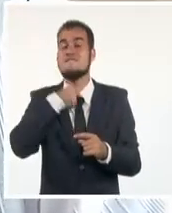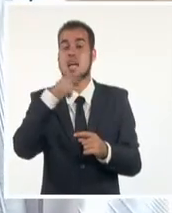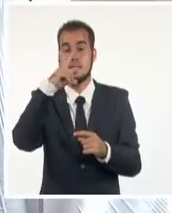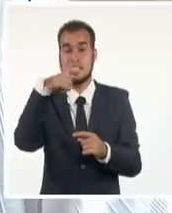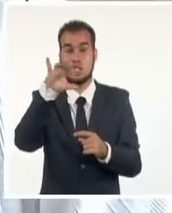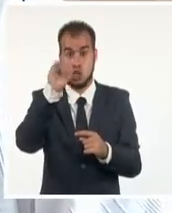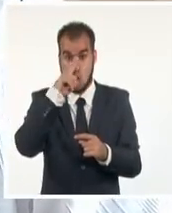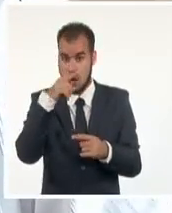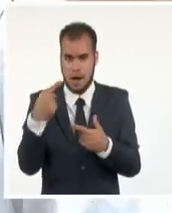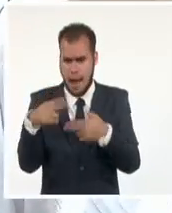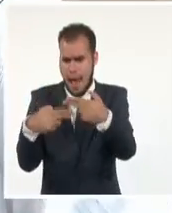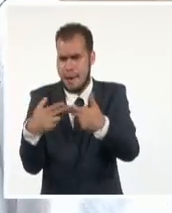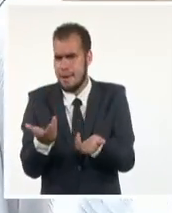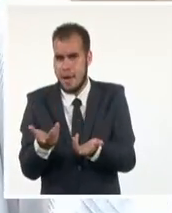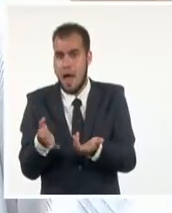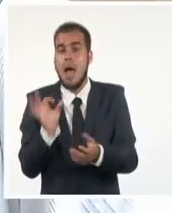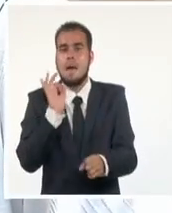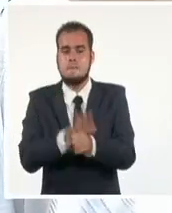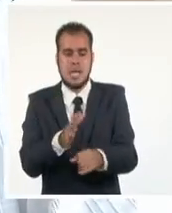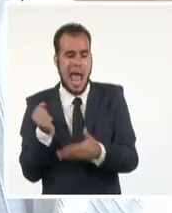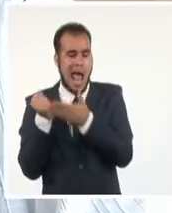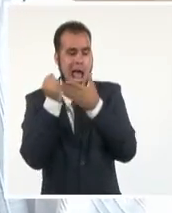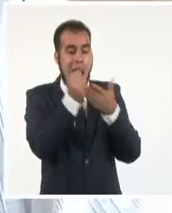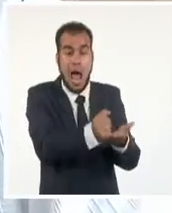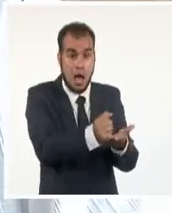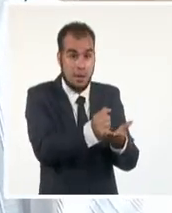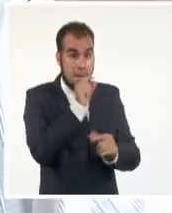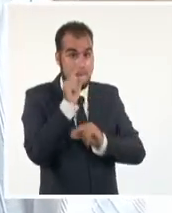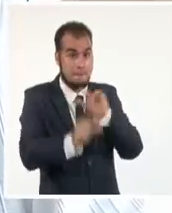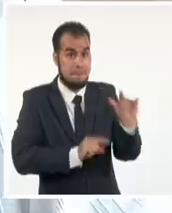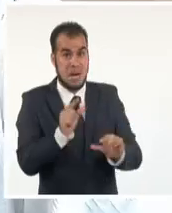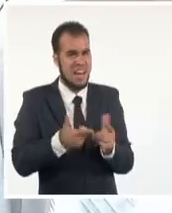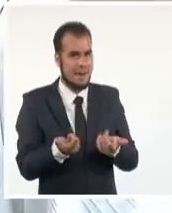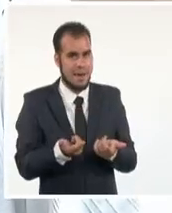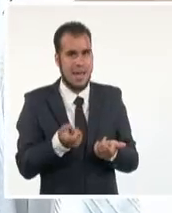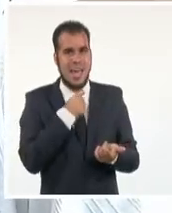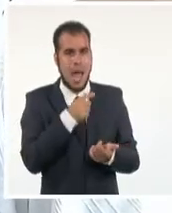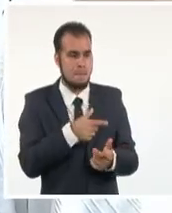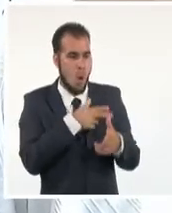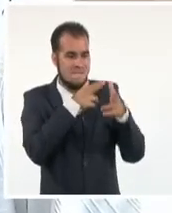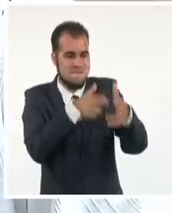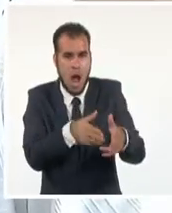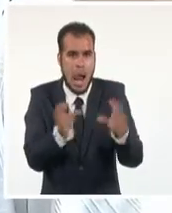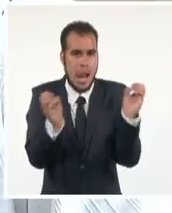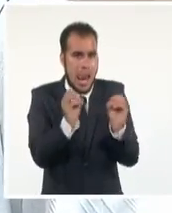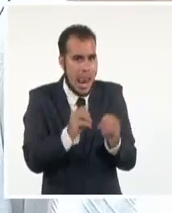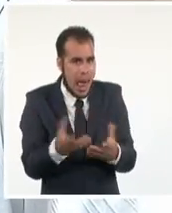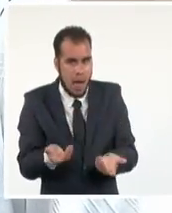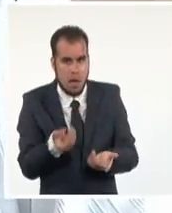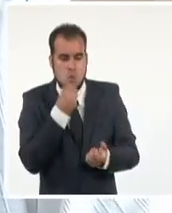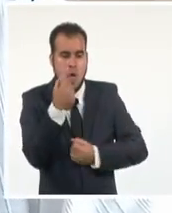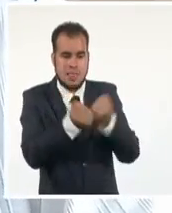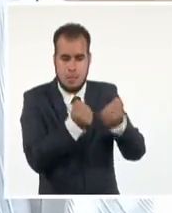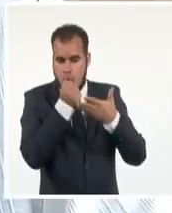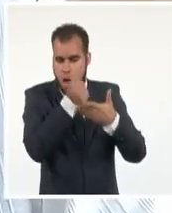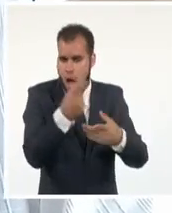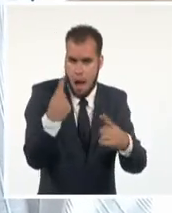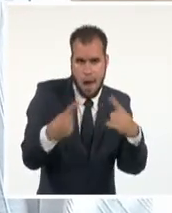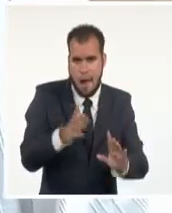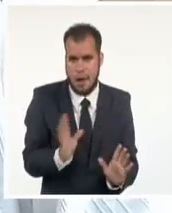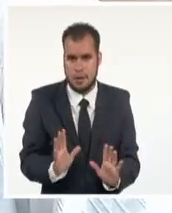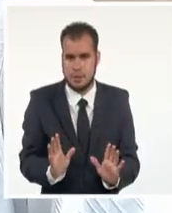que se autorice el libre mercado de medicamentos, libre de aranceles, y los medicamentos son necesarios, sí, mucha falta que nos hacen. Lo saben los